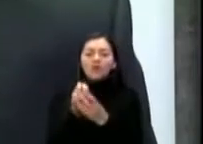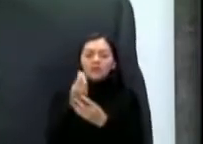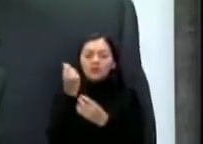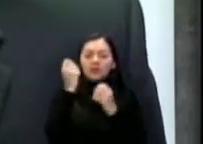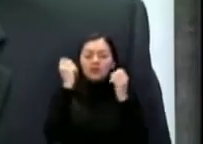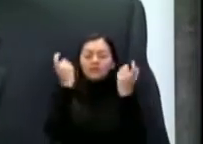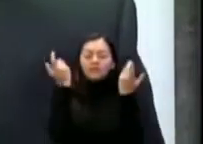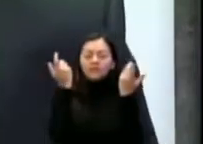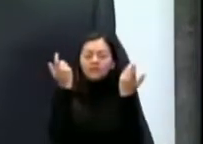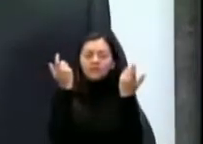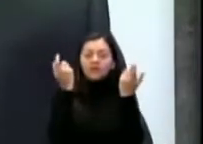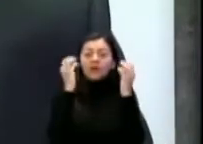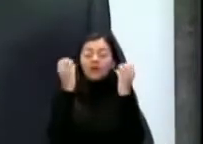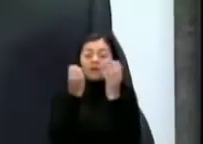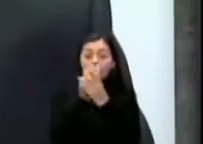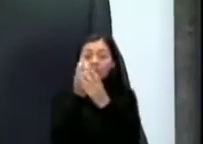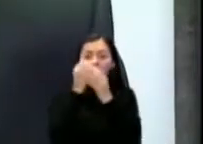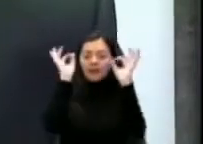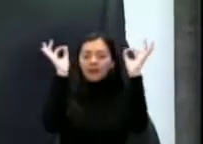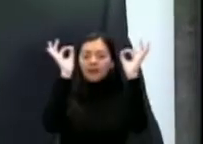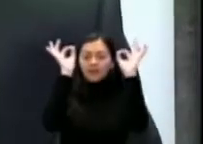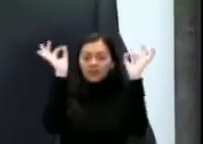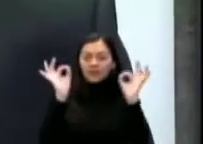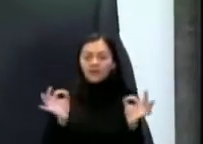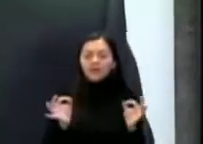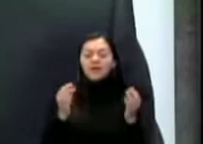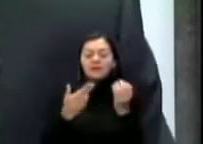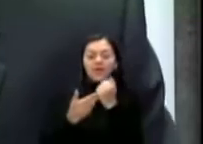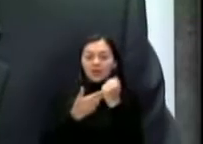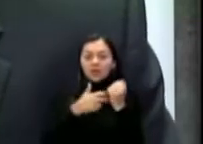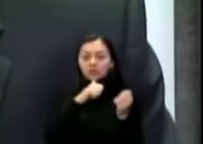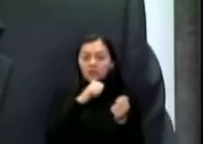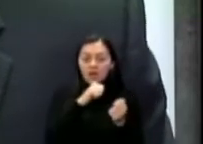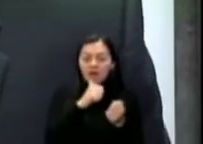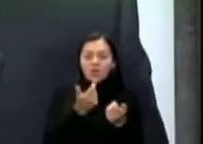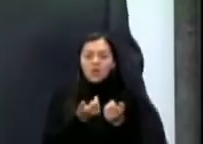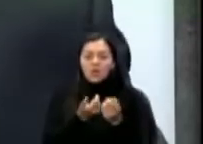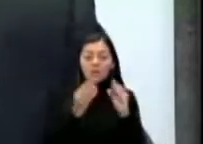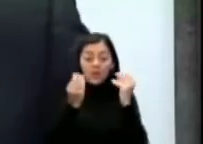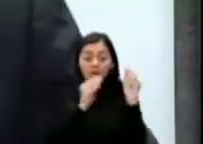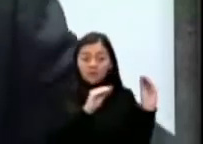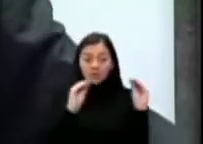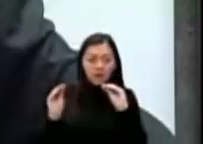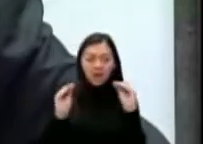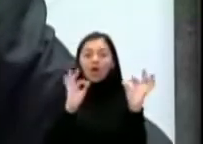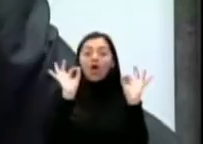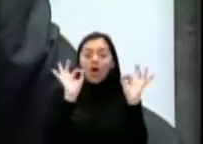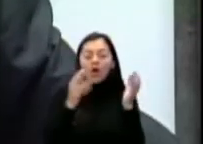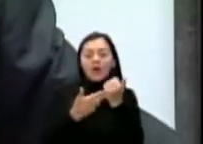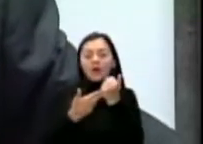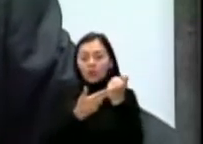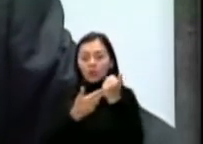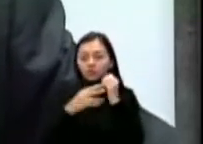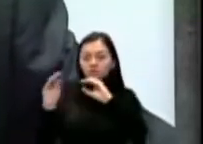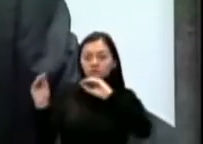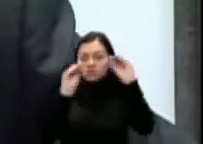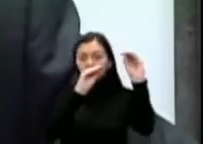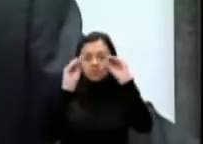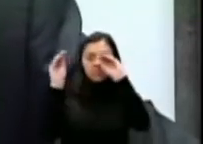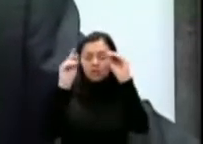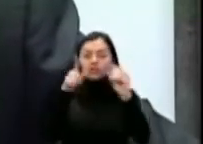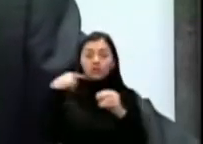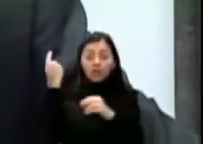recursos naturales no renovables de recursos hídricos movilizar esos recursos para generar buen vivir para la